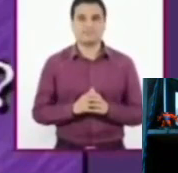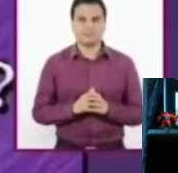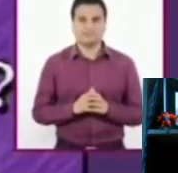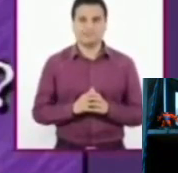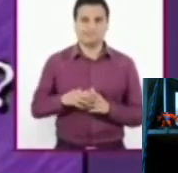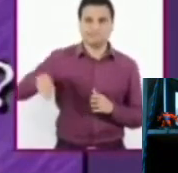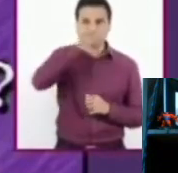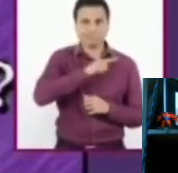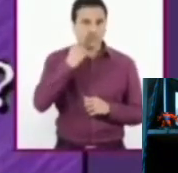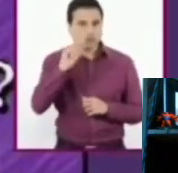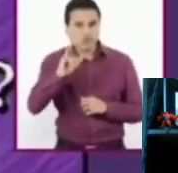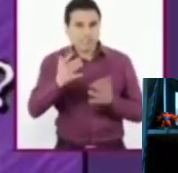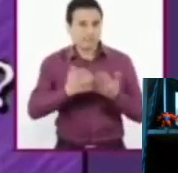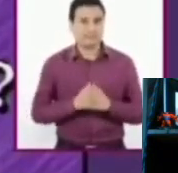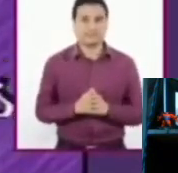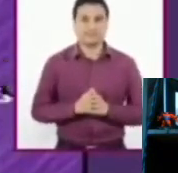online